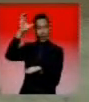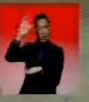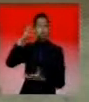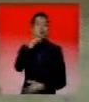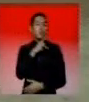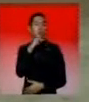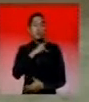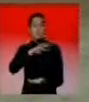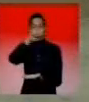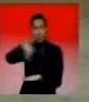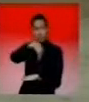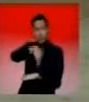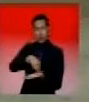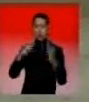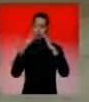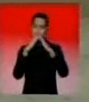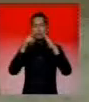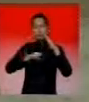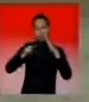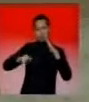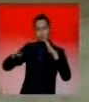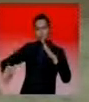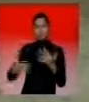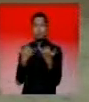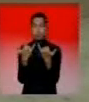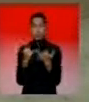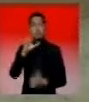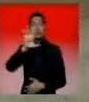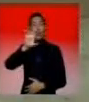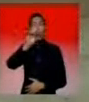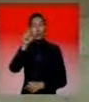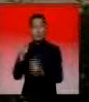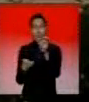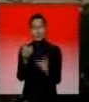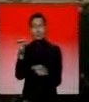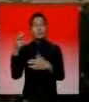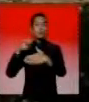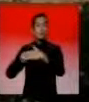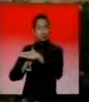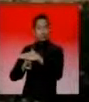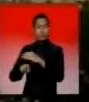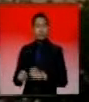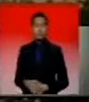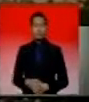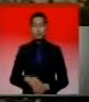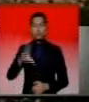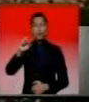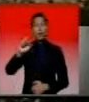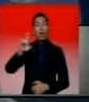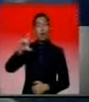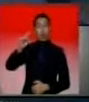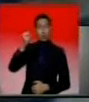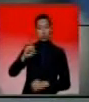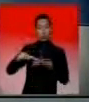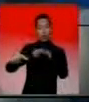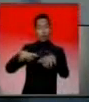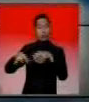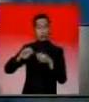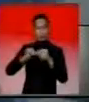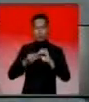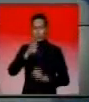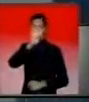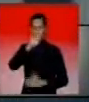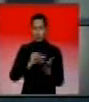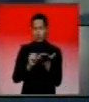como albergue. Hasta ahora han recibido a 50 damnificados. Por otra parte, Carlos Chávez, coordinador de la Zona 4 del Ministerio